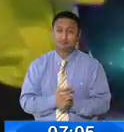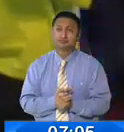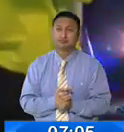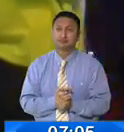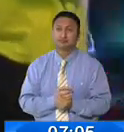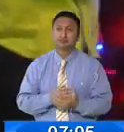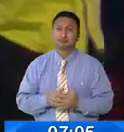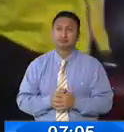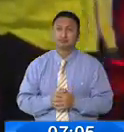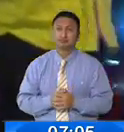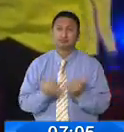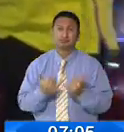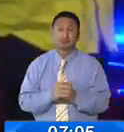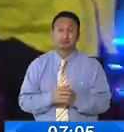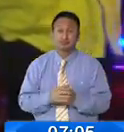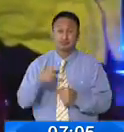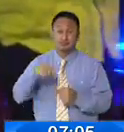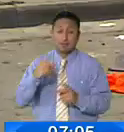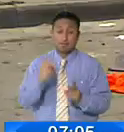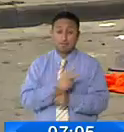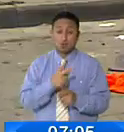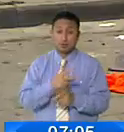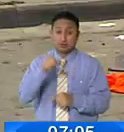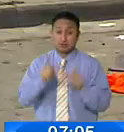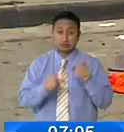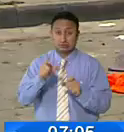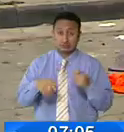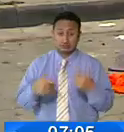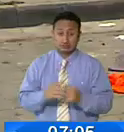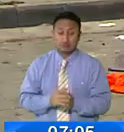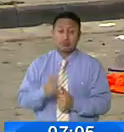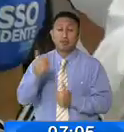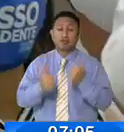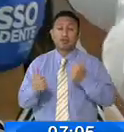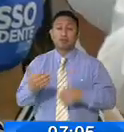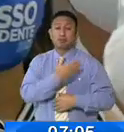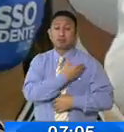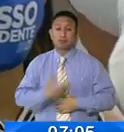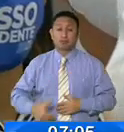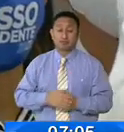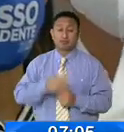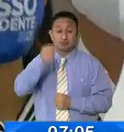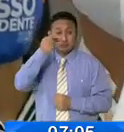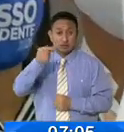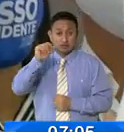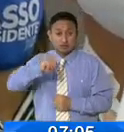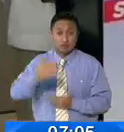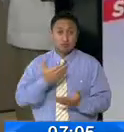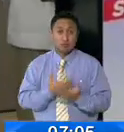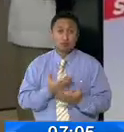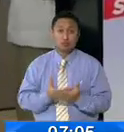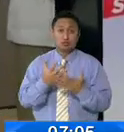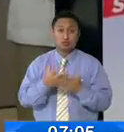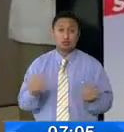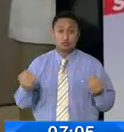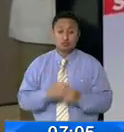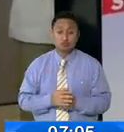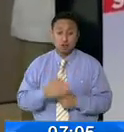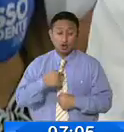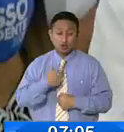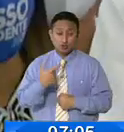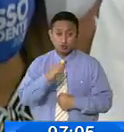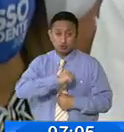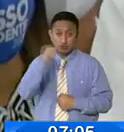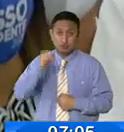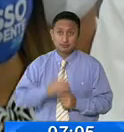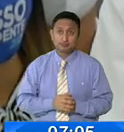Ante la inseguridad que agobia a la ciudadanía, el candidato a la presidencia, Guillermo Lasso, propone soluciones en caso de llegar al poder.